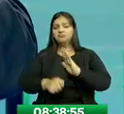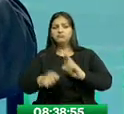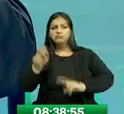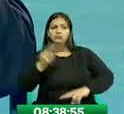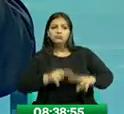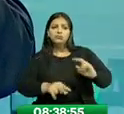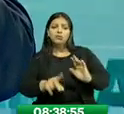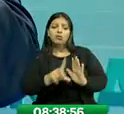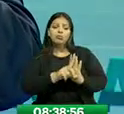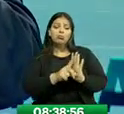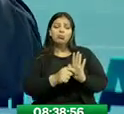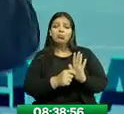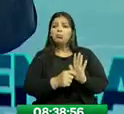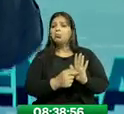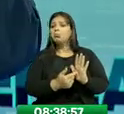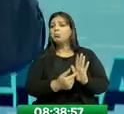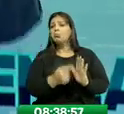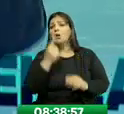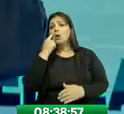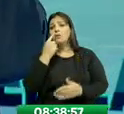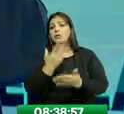no hay evidencia.